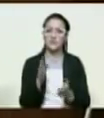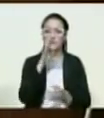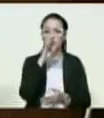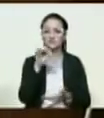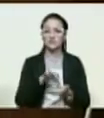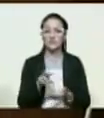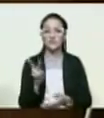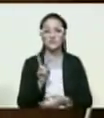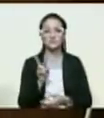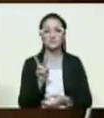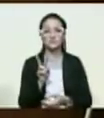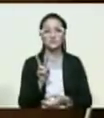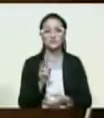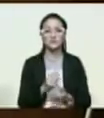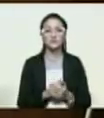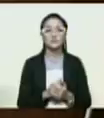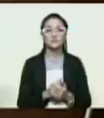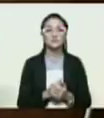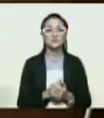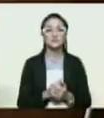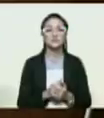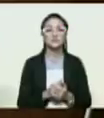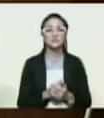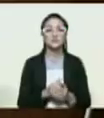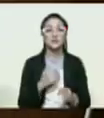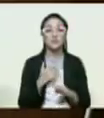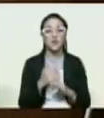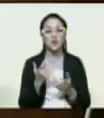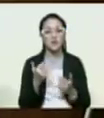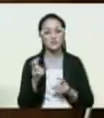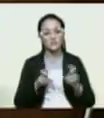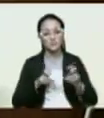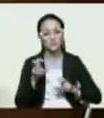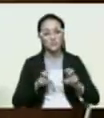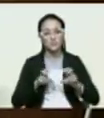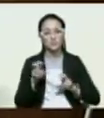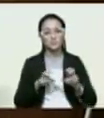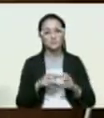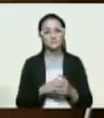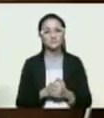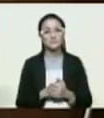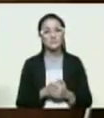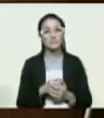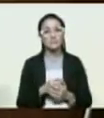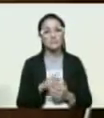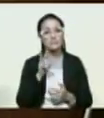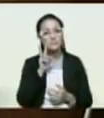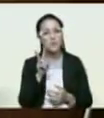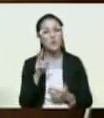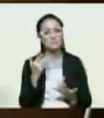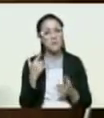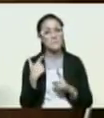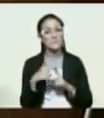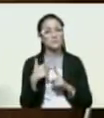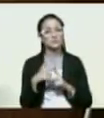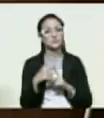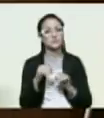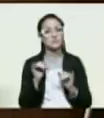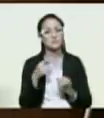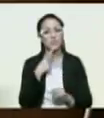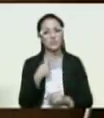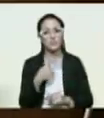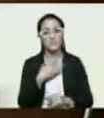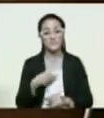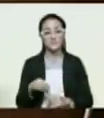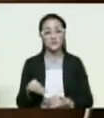central de venezuela de igual manera algo que estará en estudio también con una visión bastante positiva como lo dijo el presidente de la